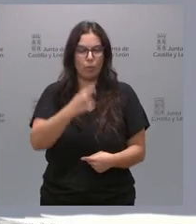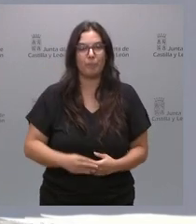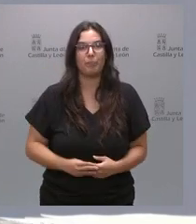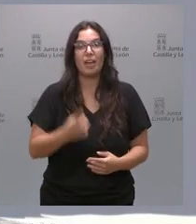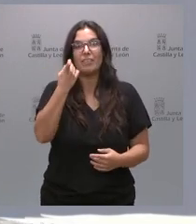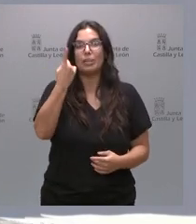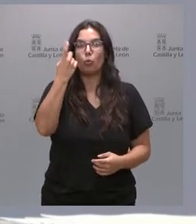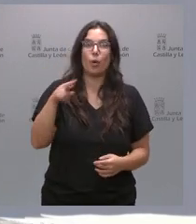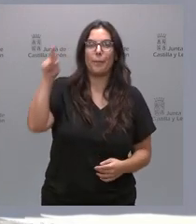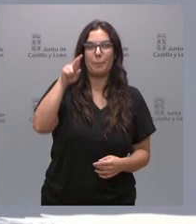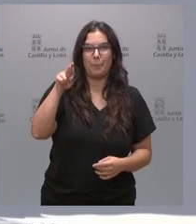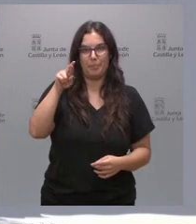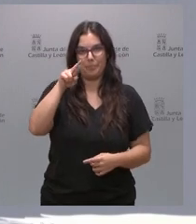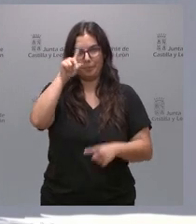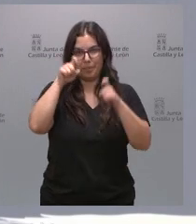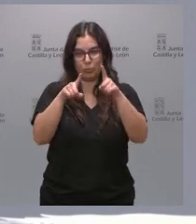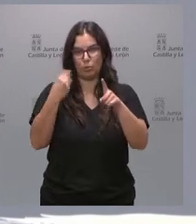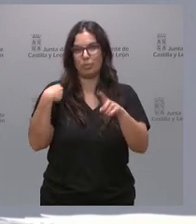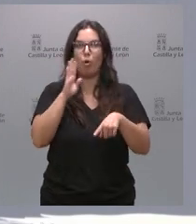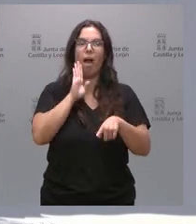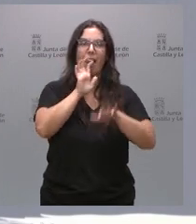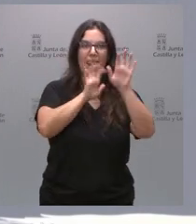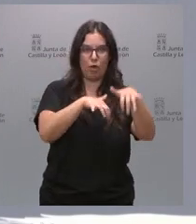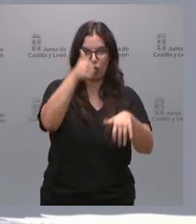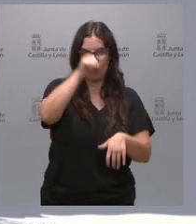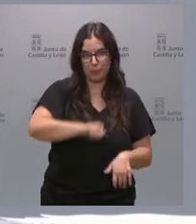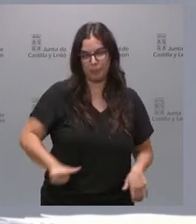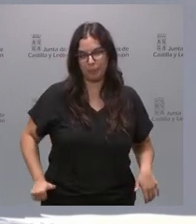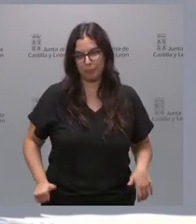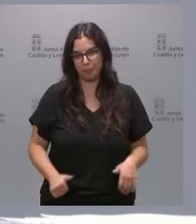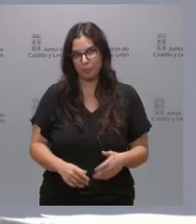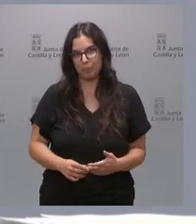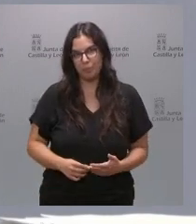repregunta de Carlos Domínguez rey león Adelante Carlos